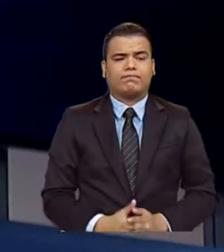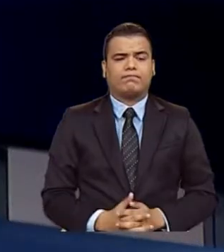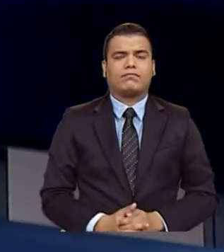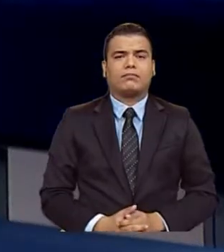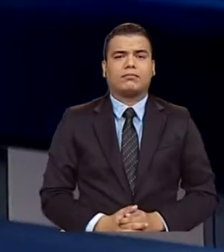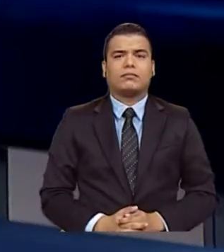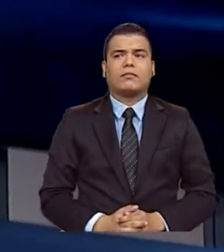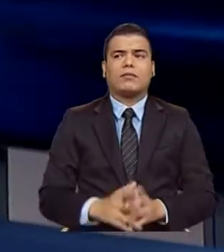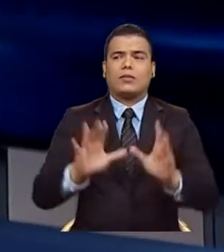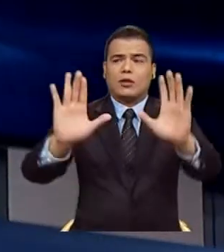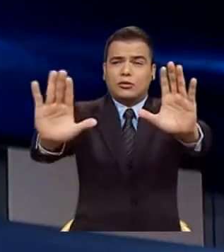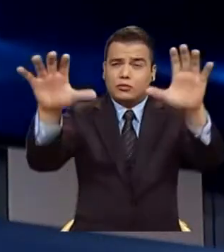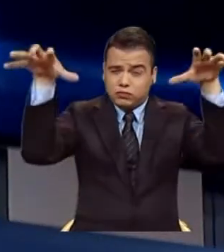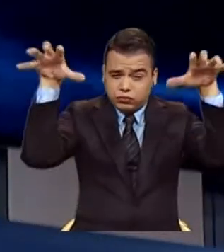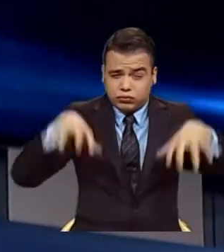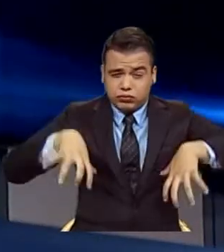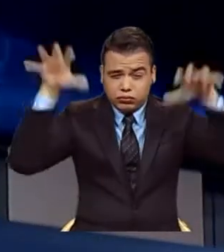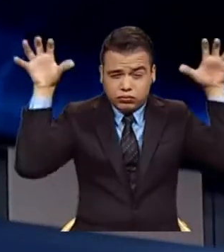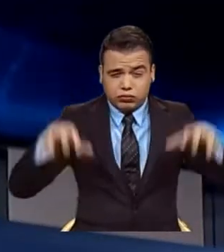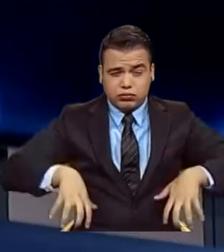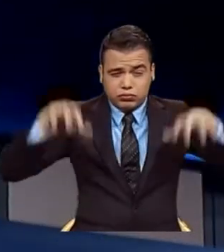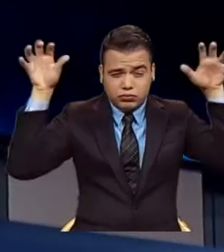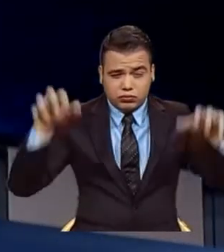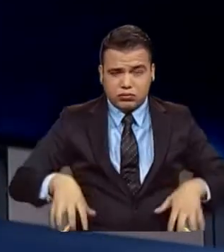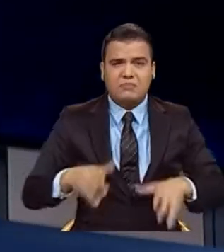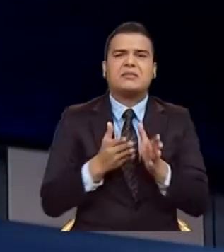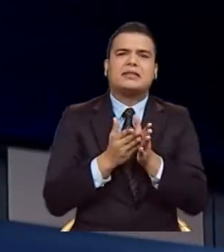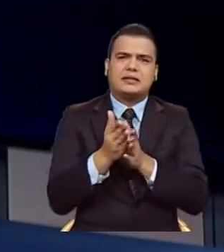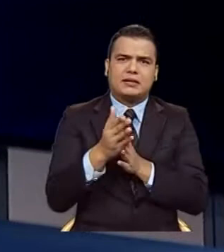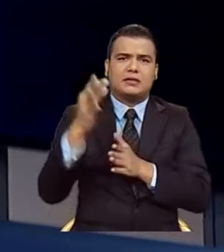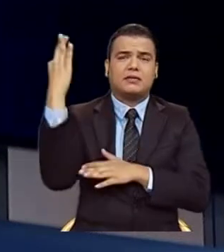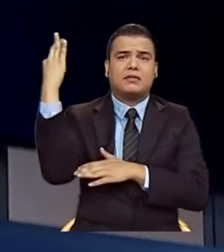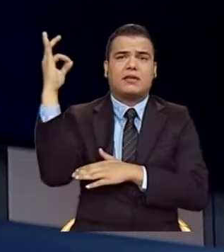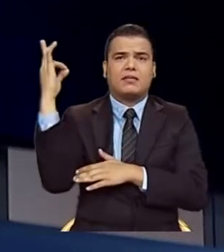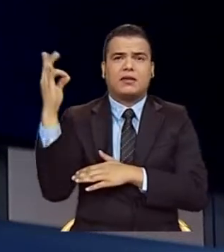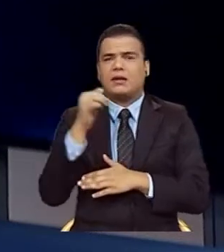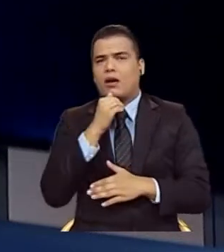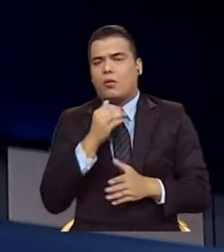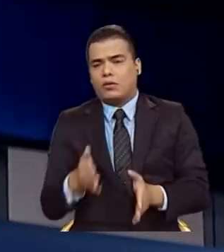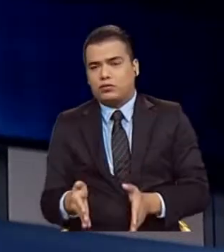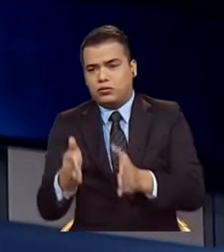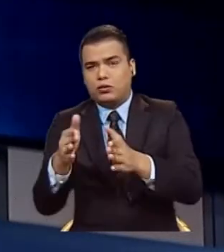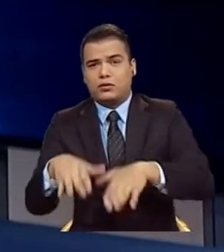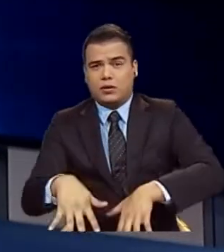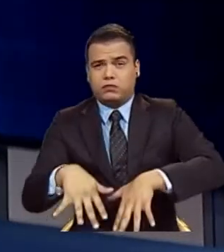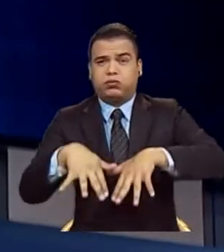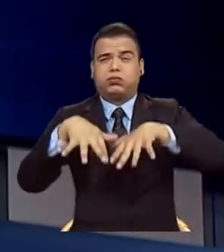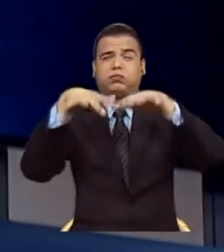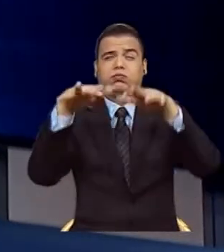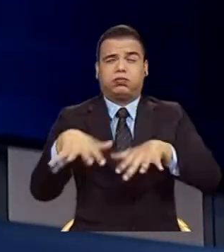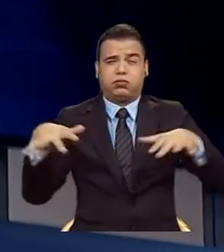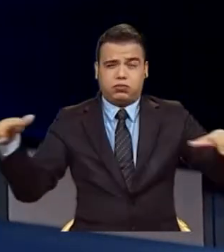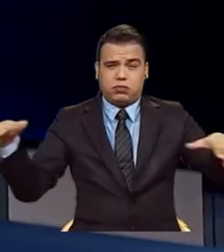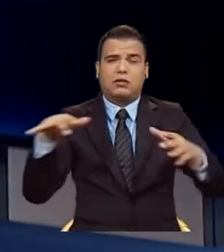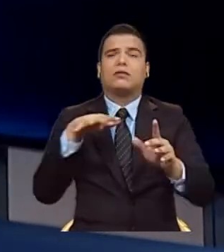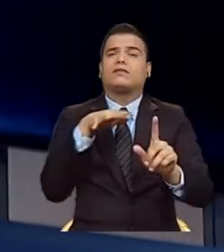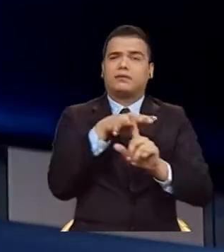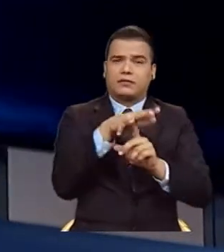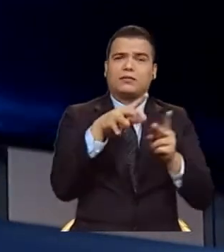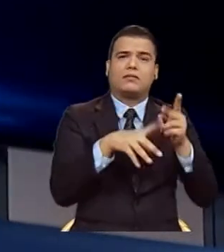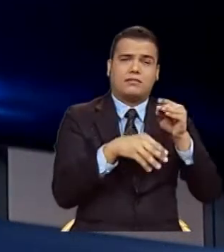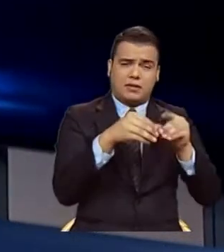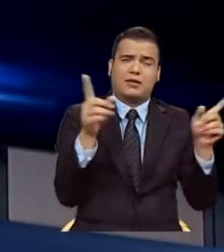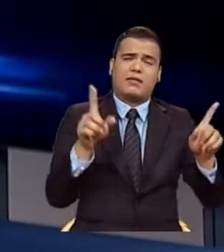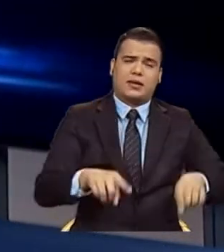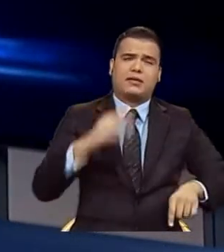Y el invierno se mantiene en la región. En Palmira, el desbordamiento de un canal generó inundaciones, al igual que en el municipio de Zarzal, al norte